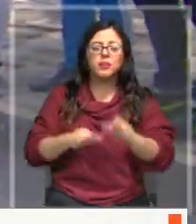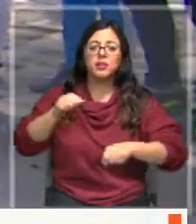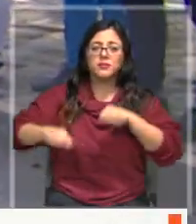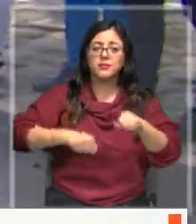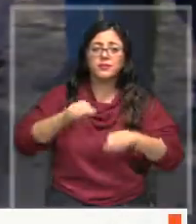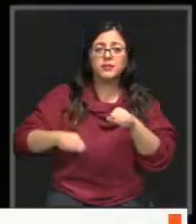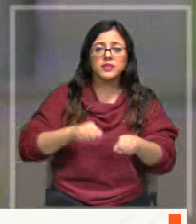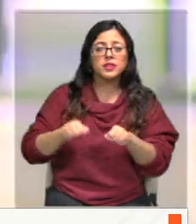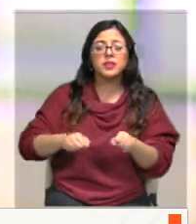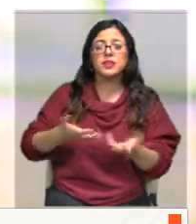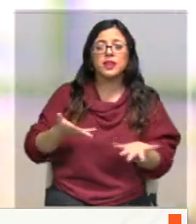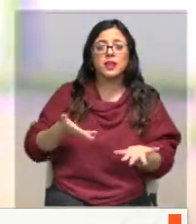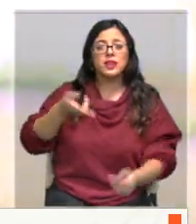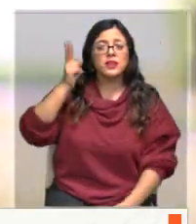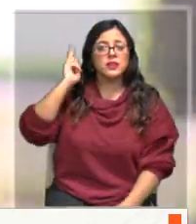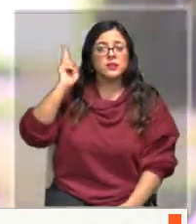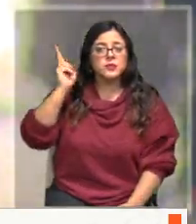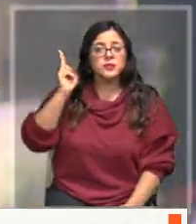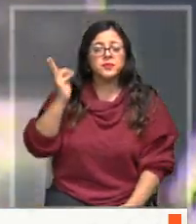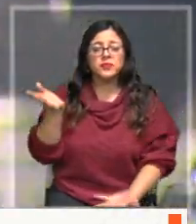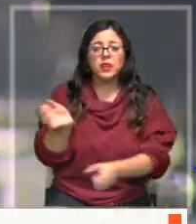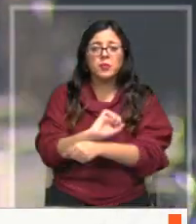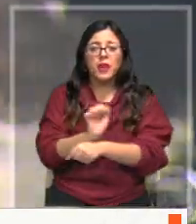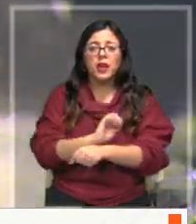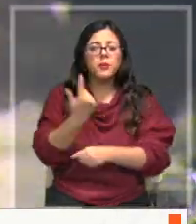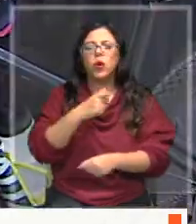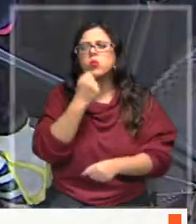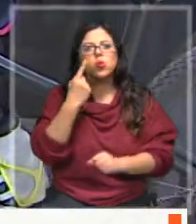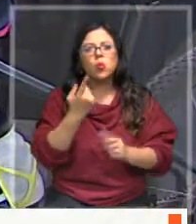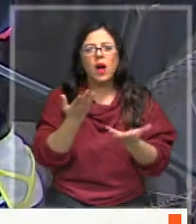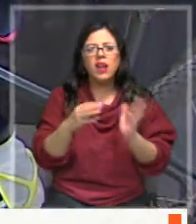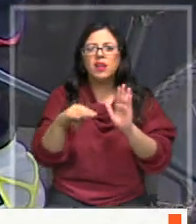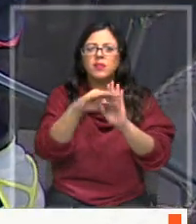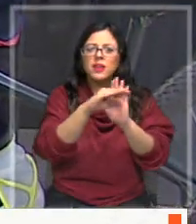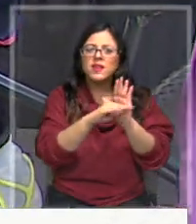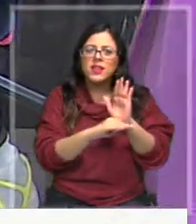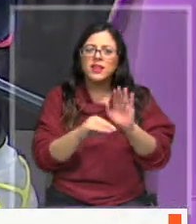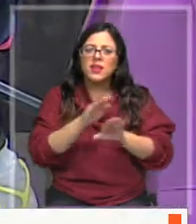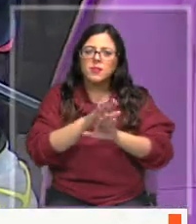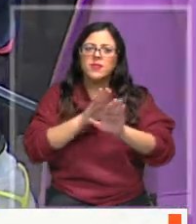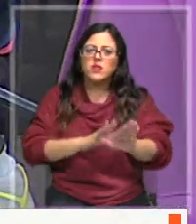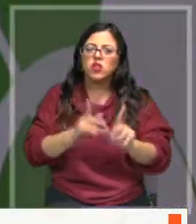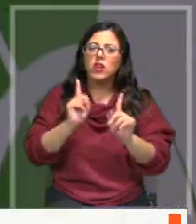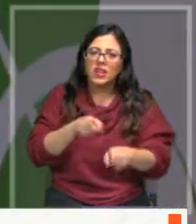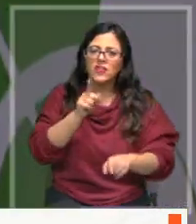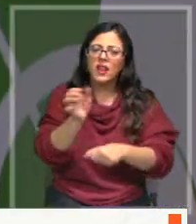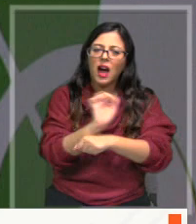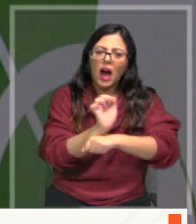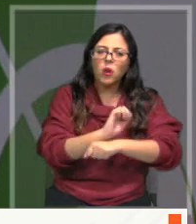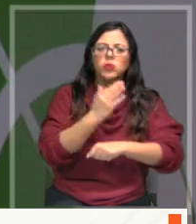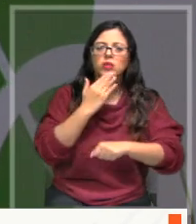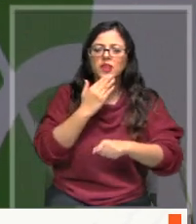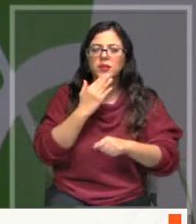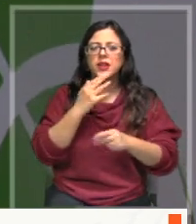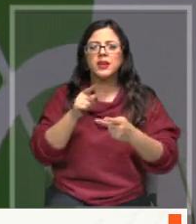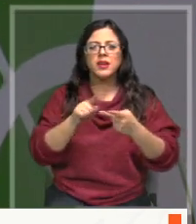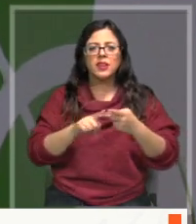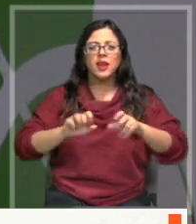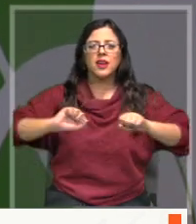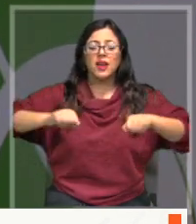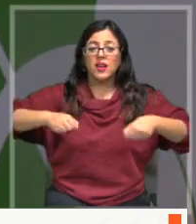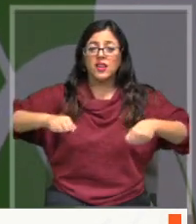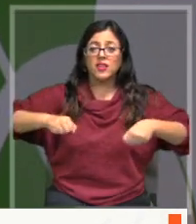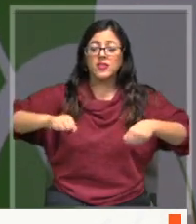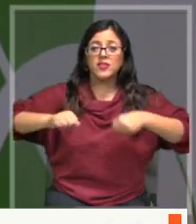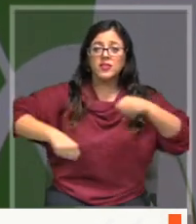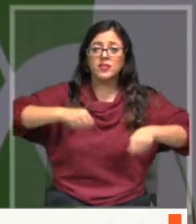para los miteros pero Cuáles son las medidas de prevención que deben tener los automovilistas y ciclistas que conductores de vehículos motorizados